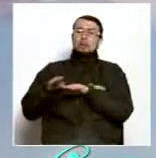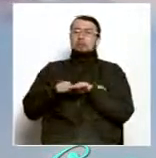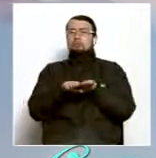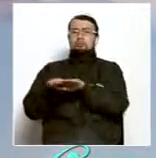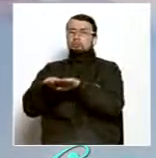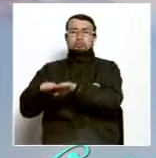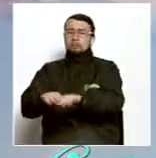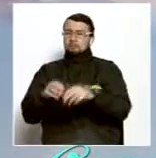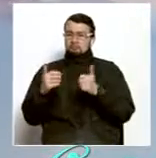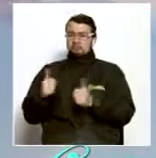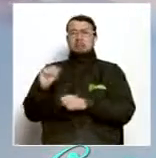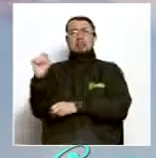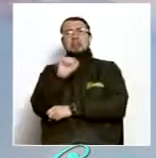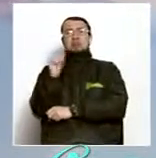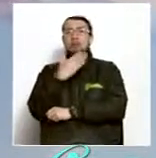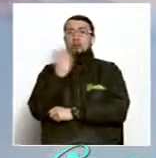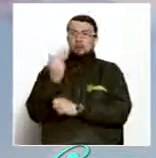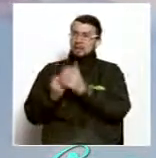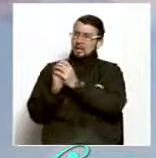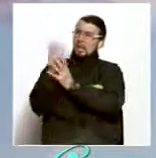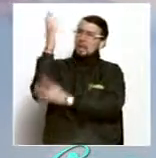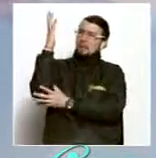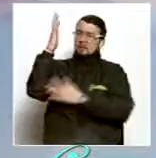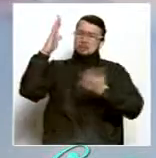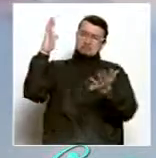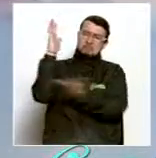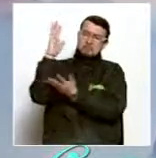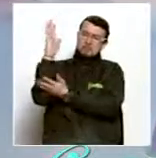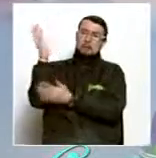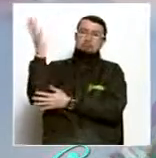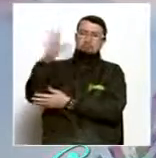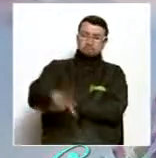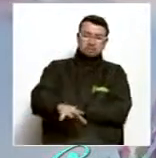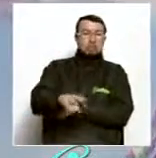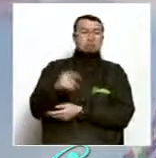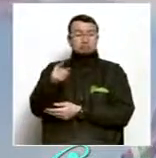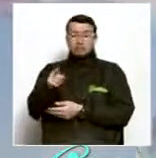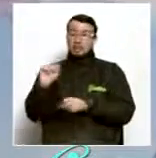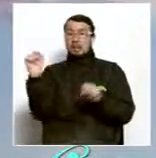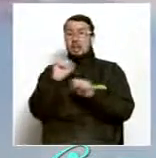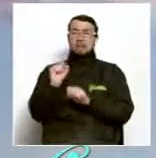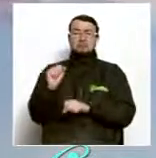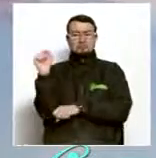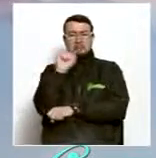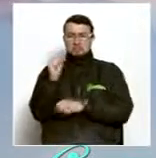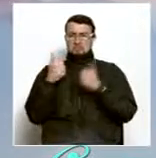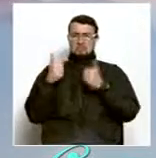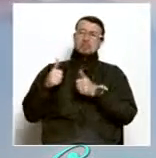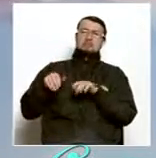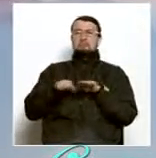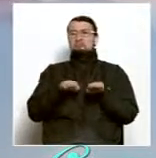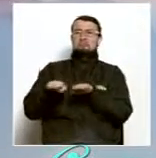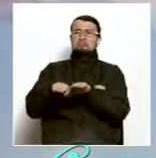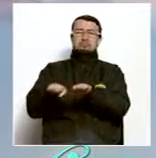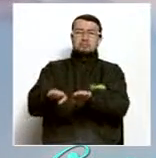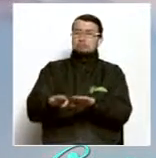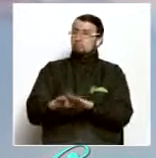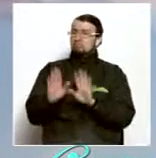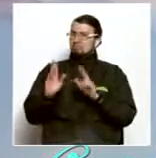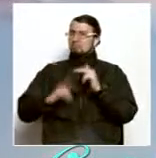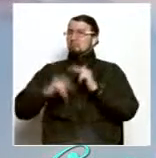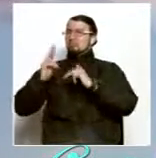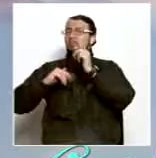los carros. Entonces tumbemos esos árboles para que los carros puedan estar chéveres transitando por la ciudad.